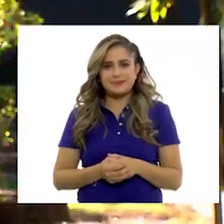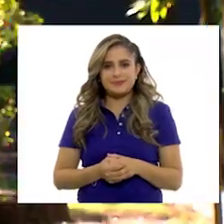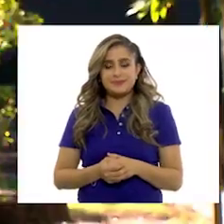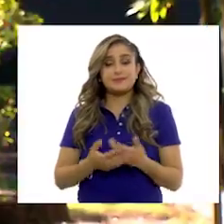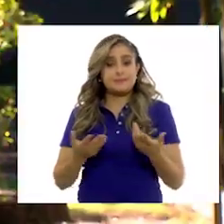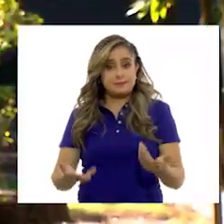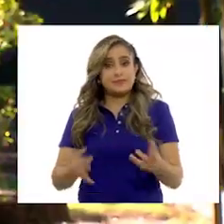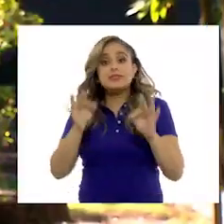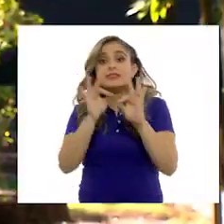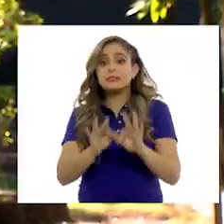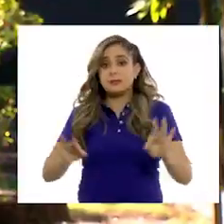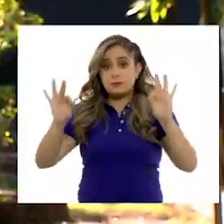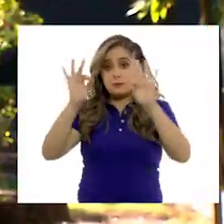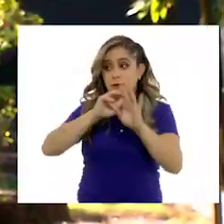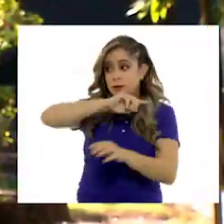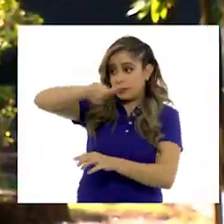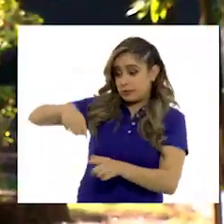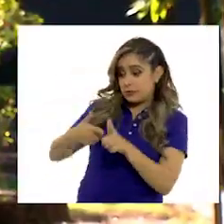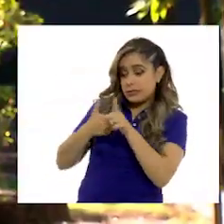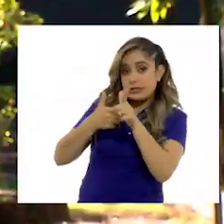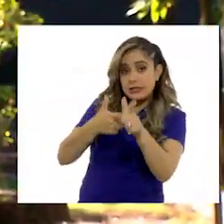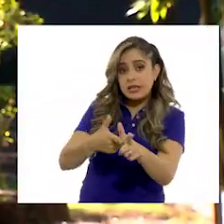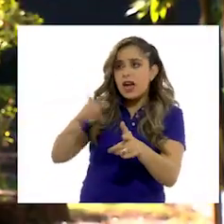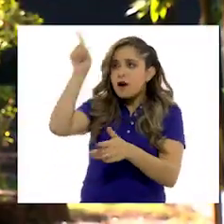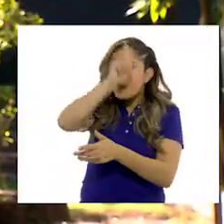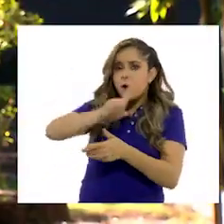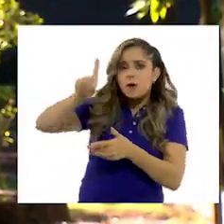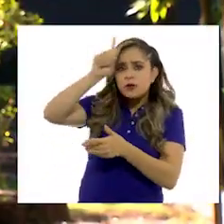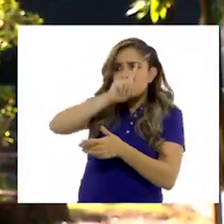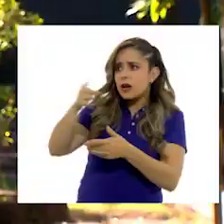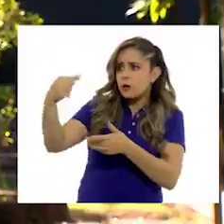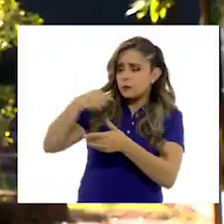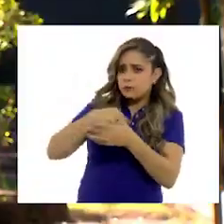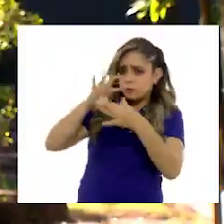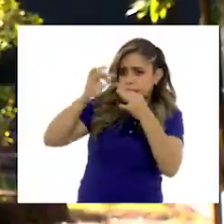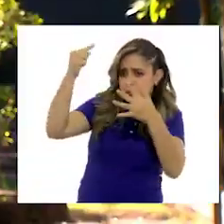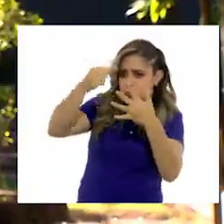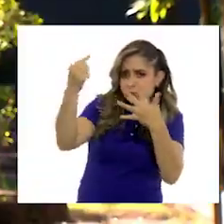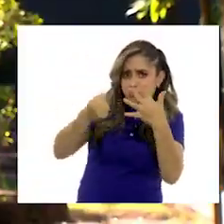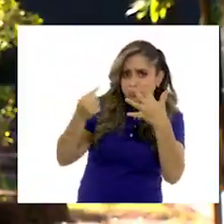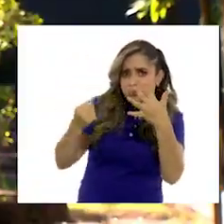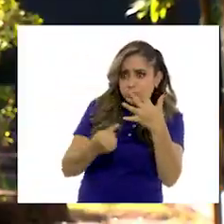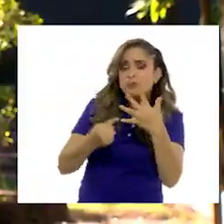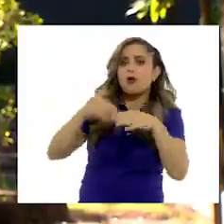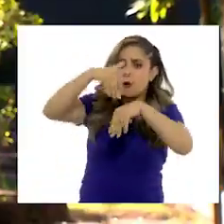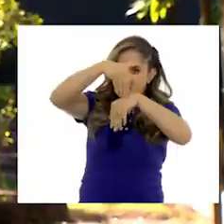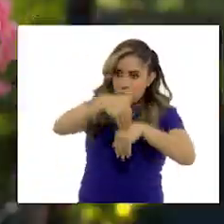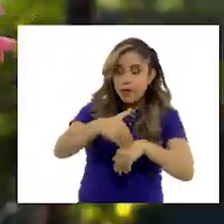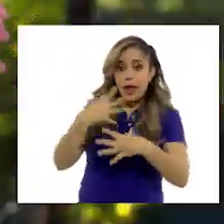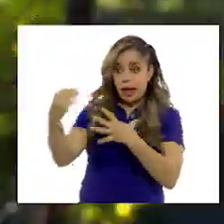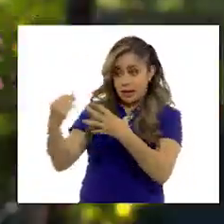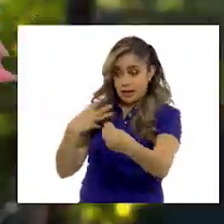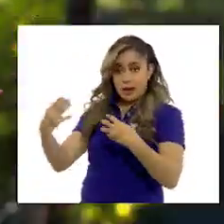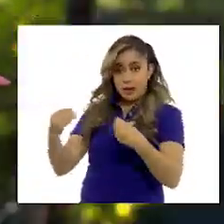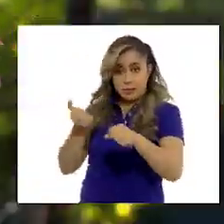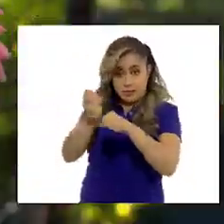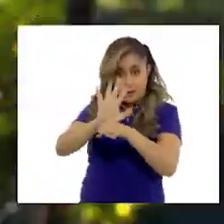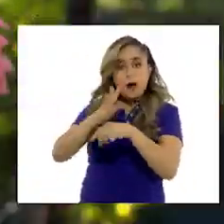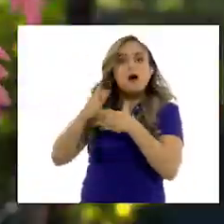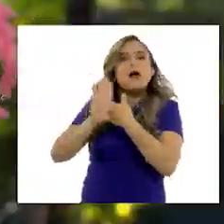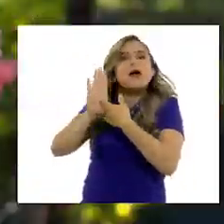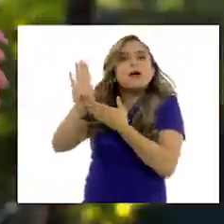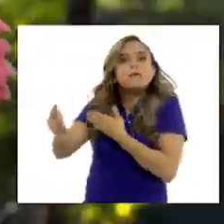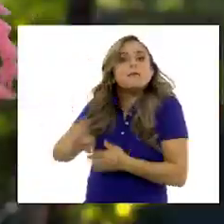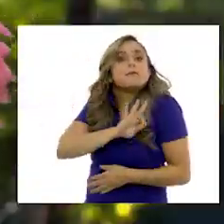Es muy importante continuar con las recomendaciones para evitar contagios de COVID. Trata de